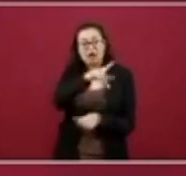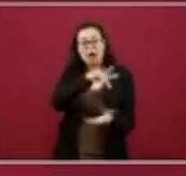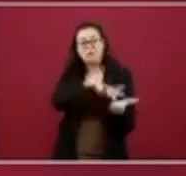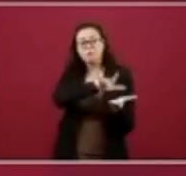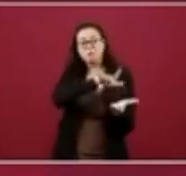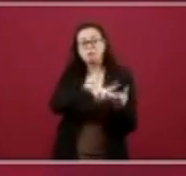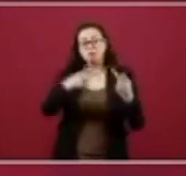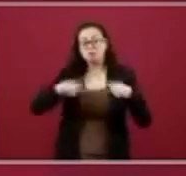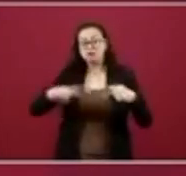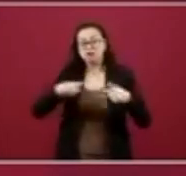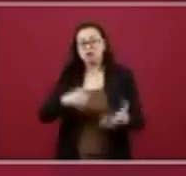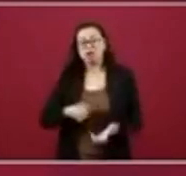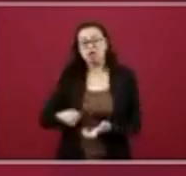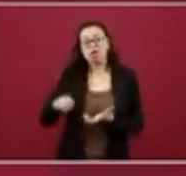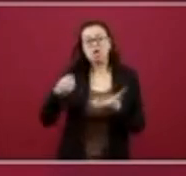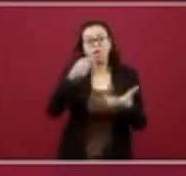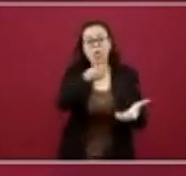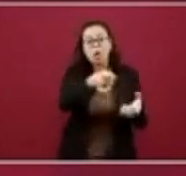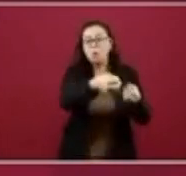el dinero.